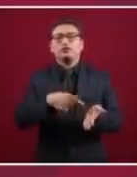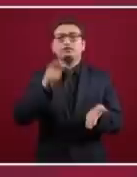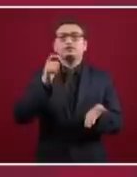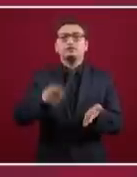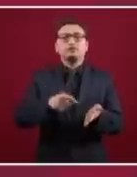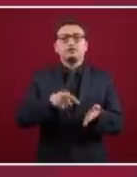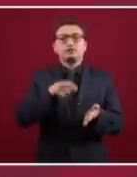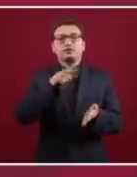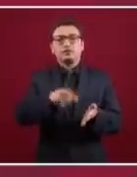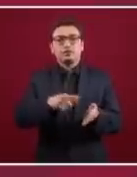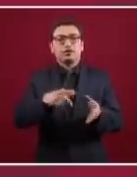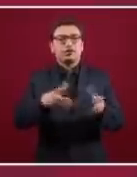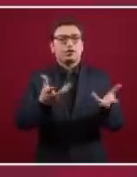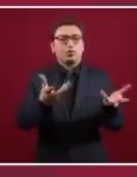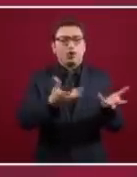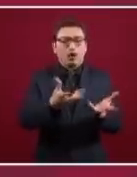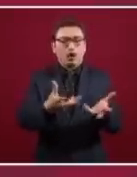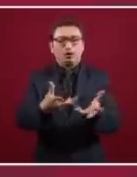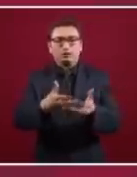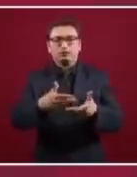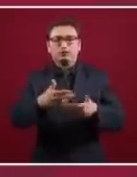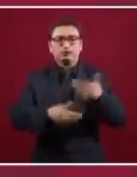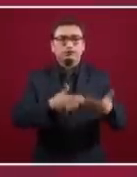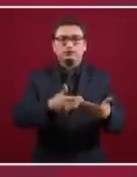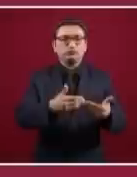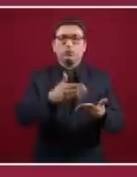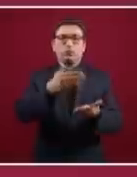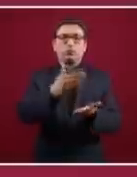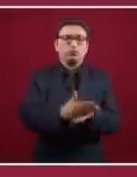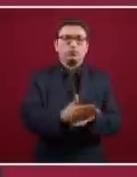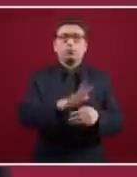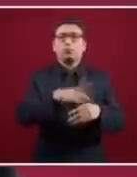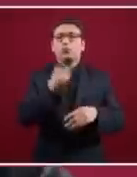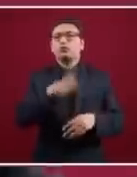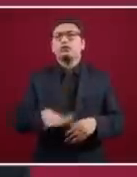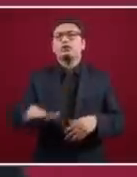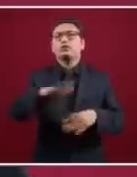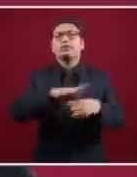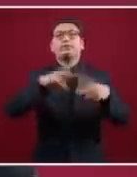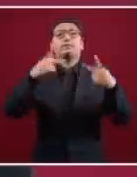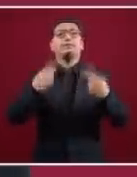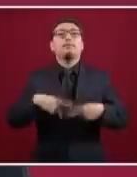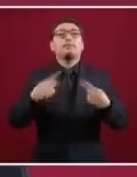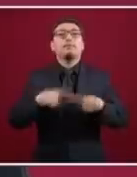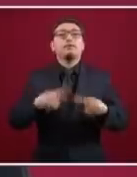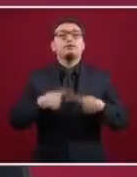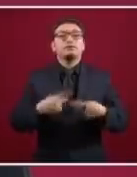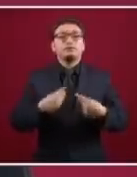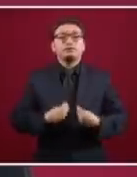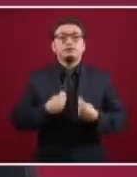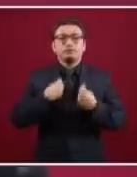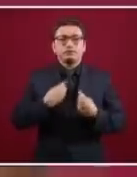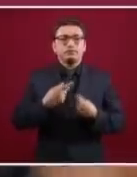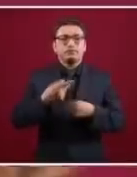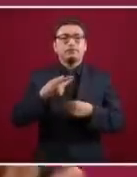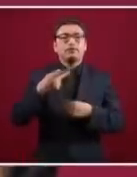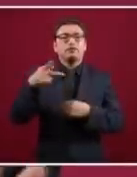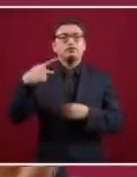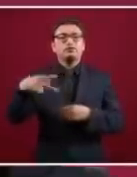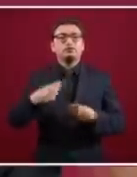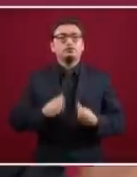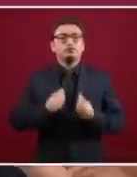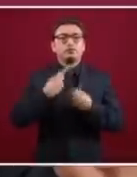detenían las operaciones porque estaba en riesgo la vida de la gente es a mí